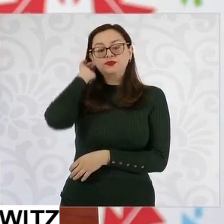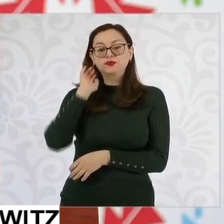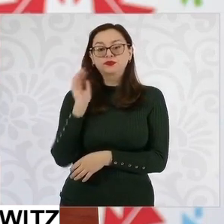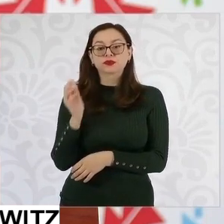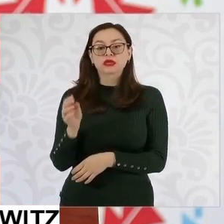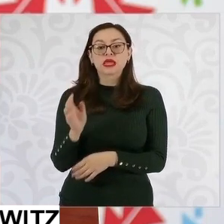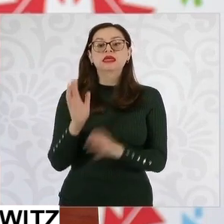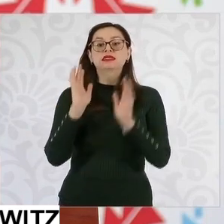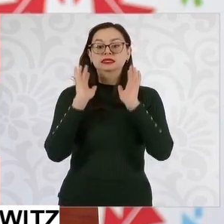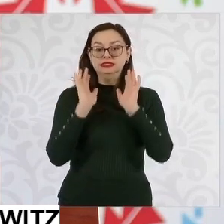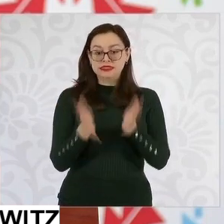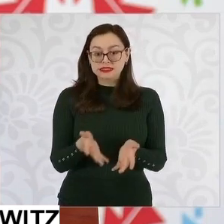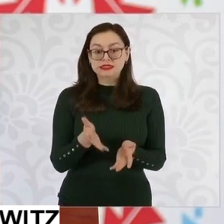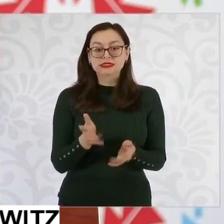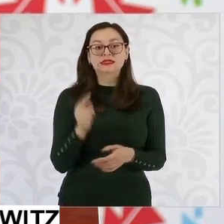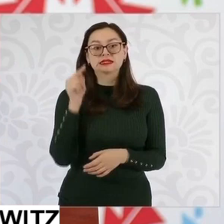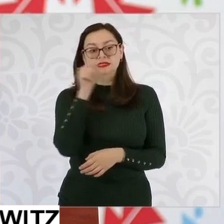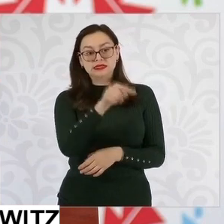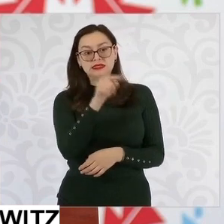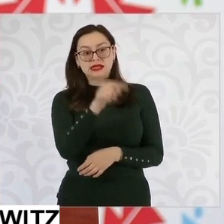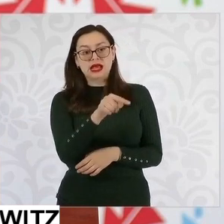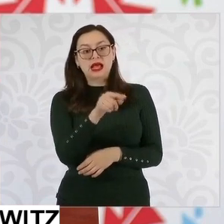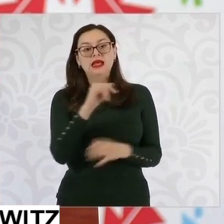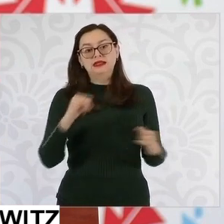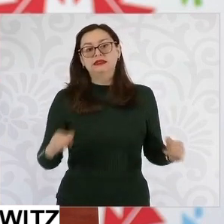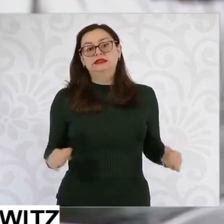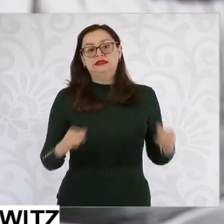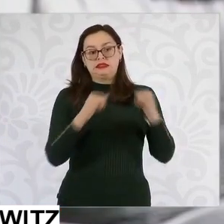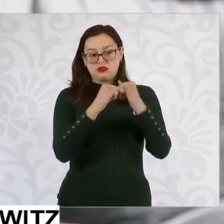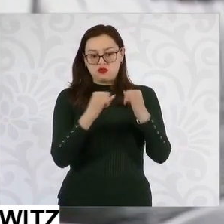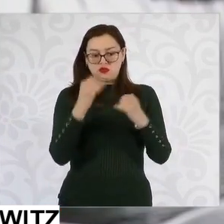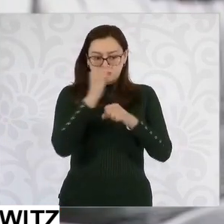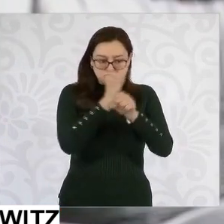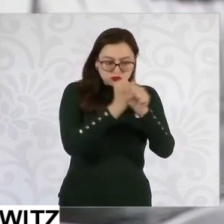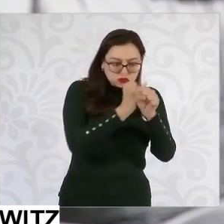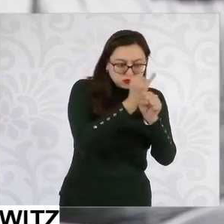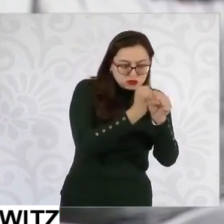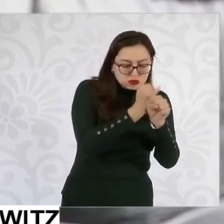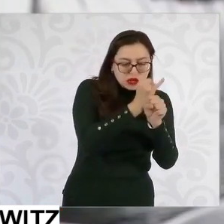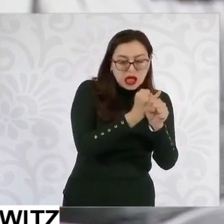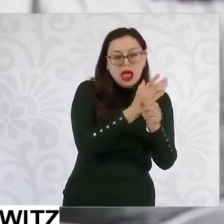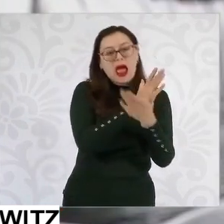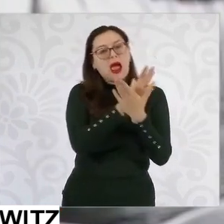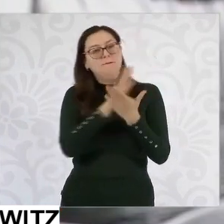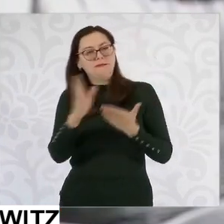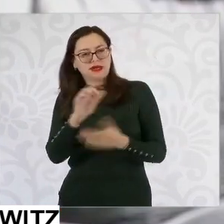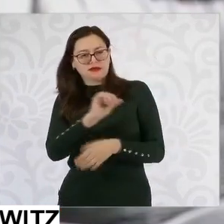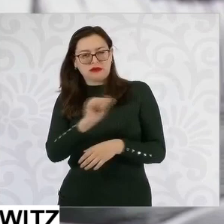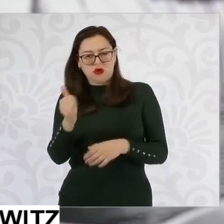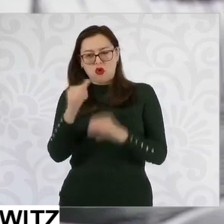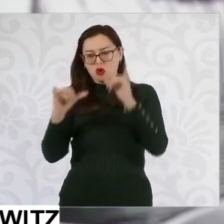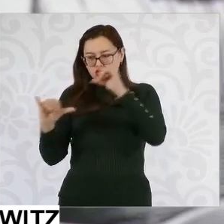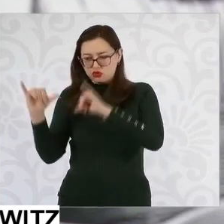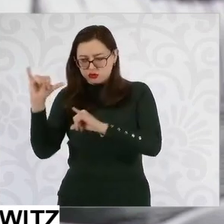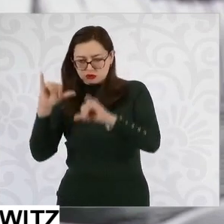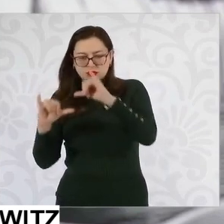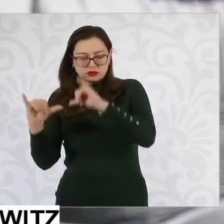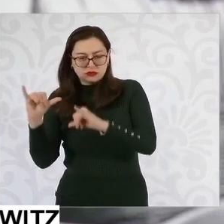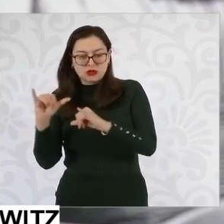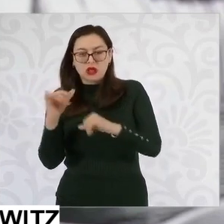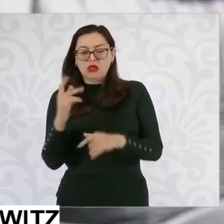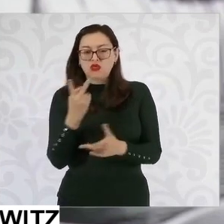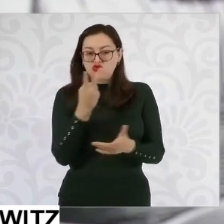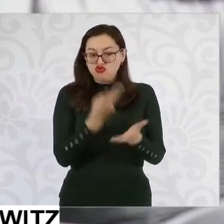Instituto Nacional de Referencia, más allá de los propios cultivos que había en todos los pacientes.